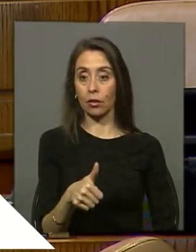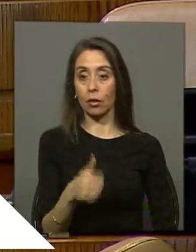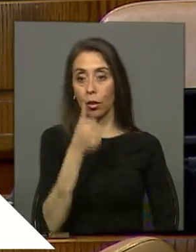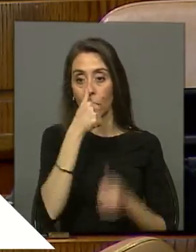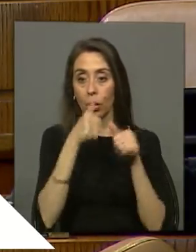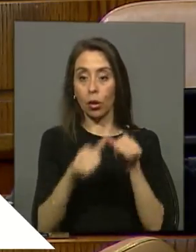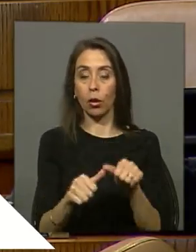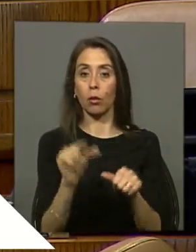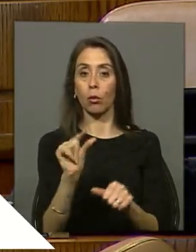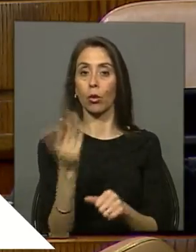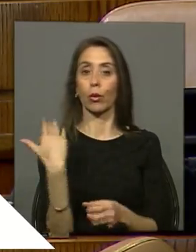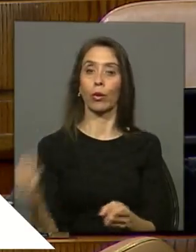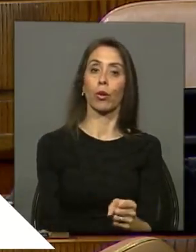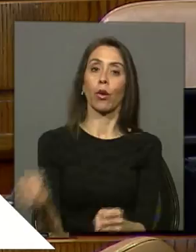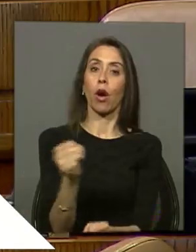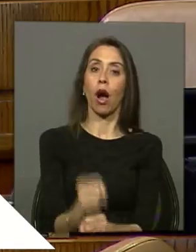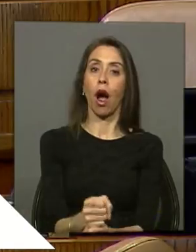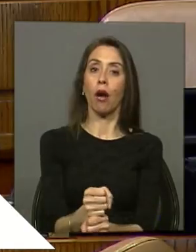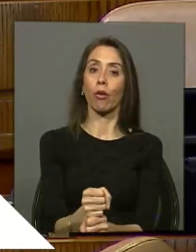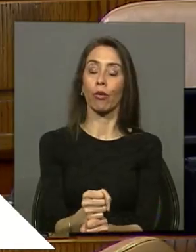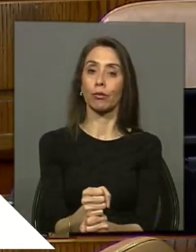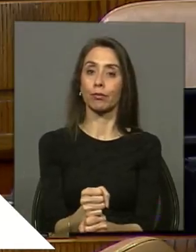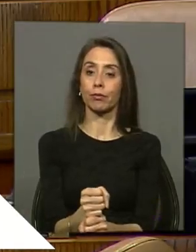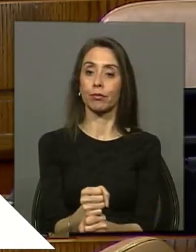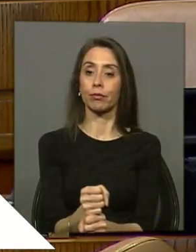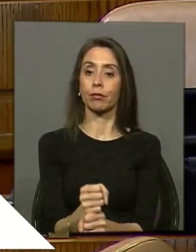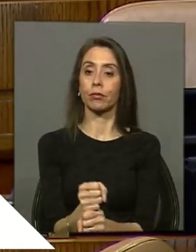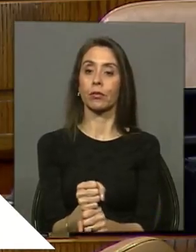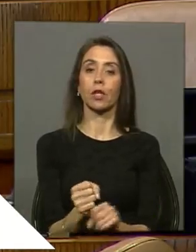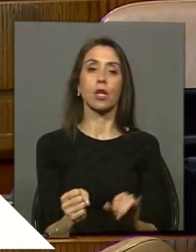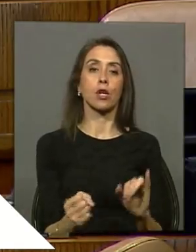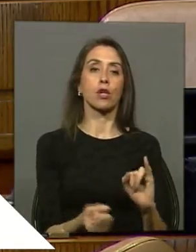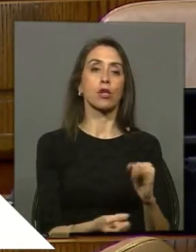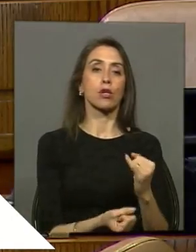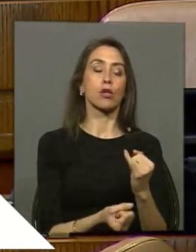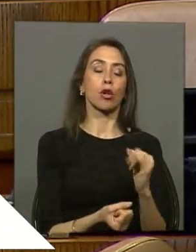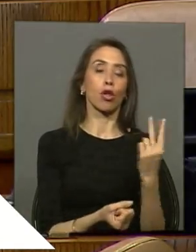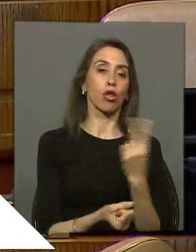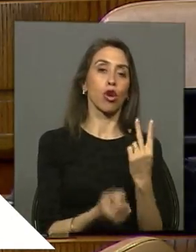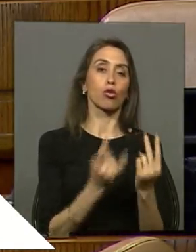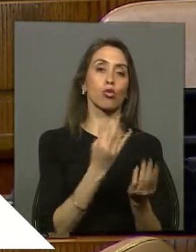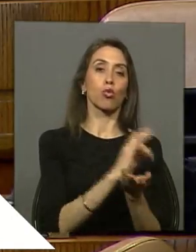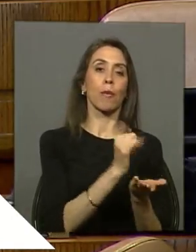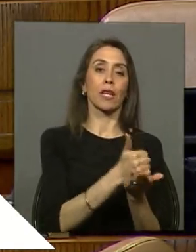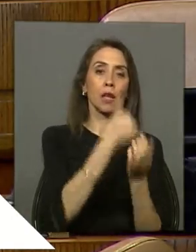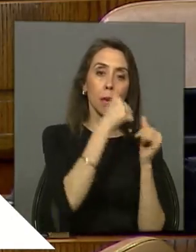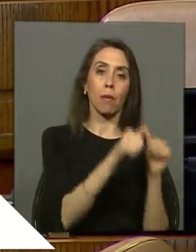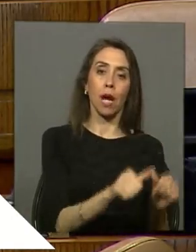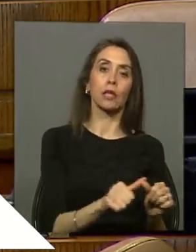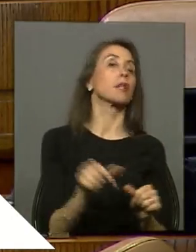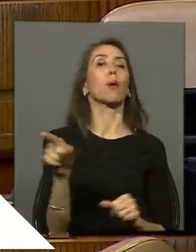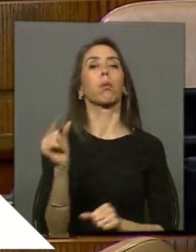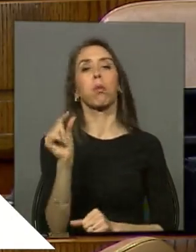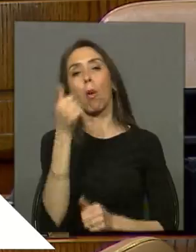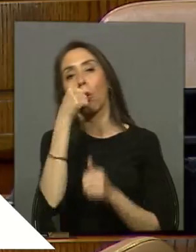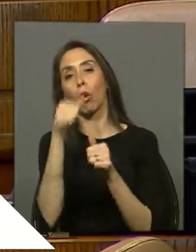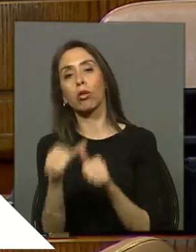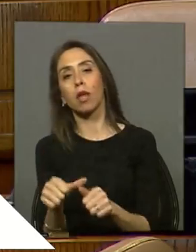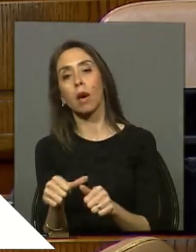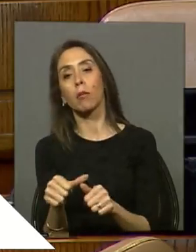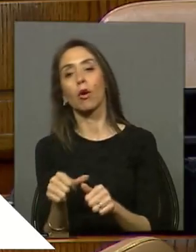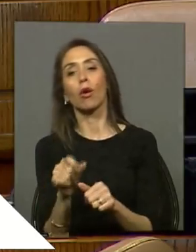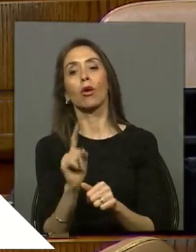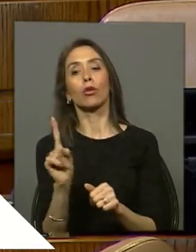tiempo en el cargo que los superintendentes se puede decir bueno llevaba poco tiempo no se ejecuta la